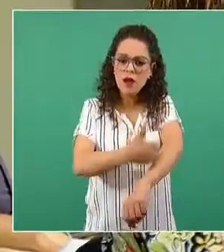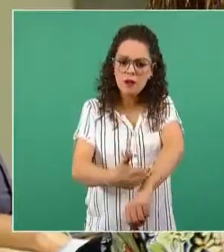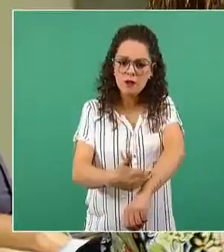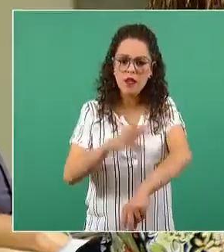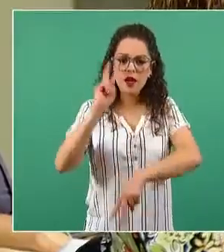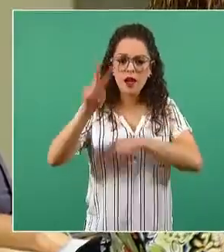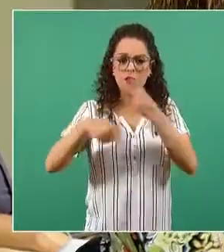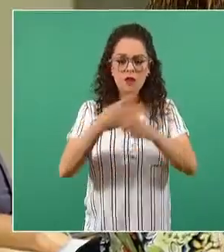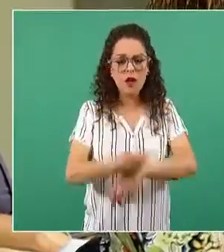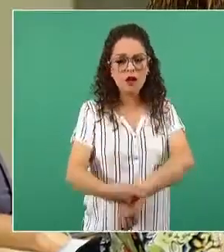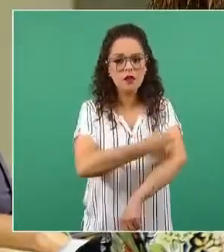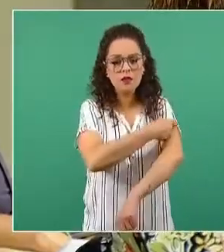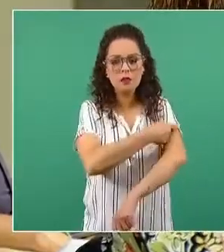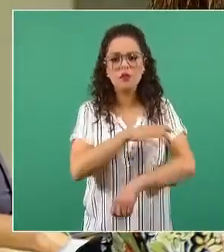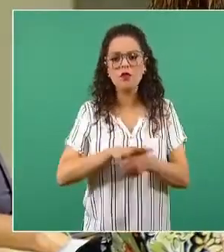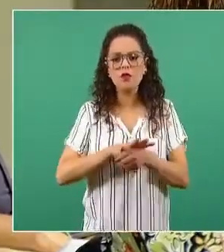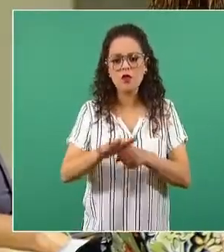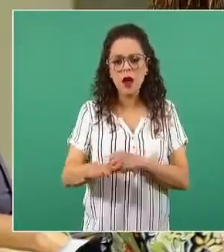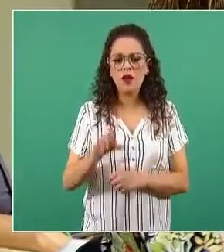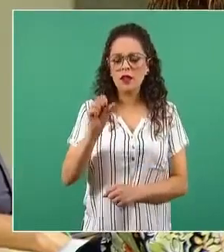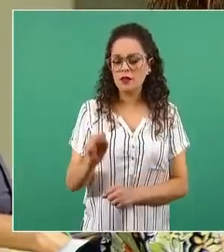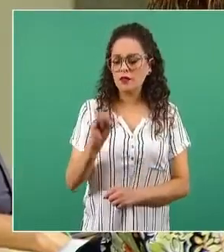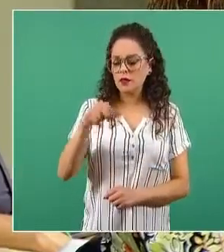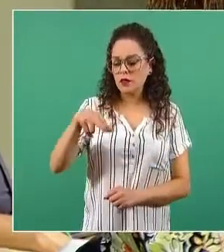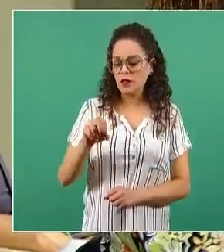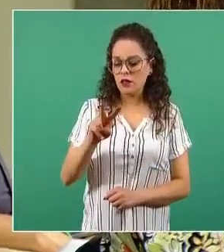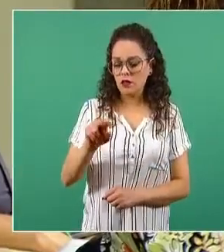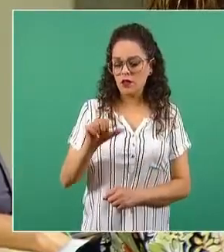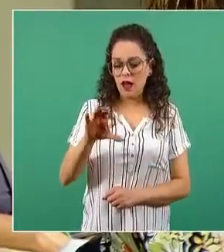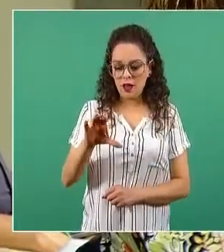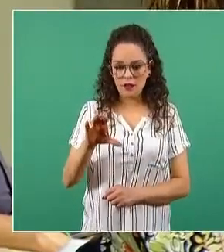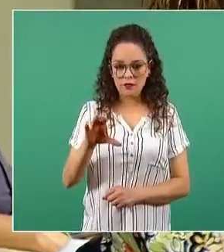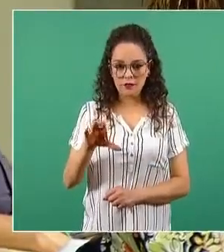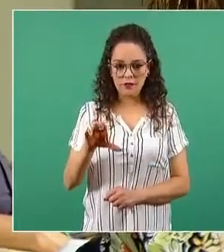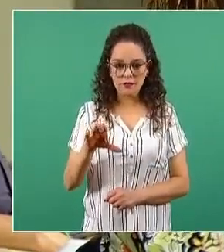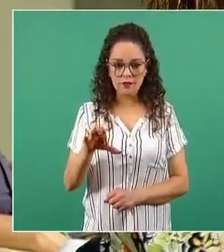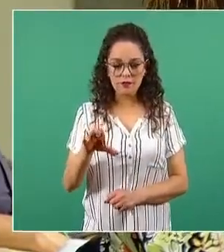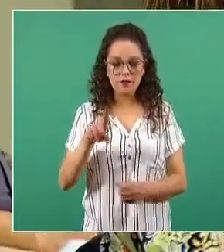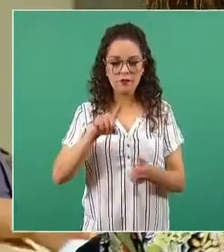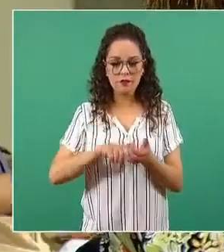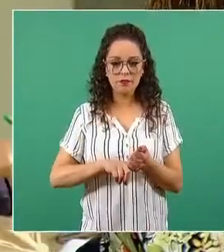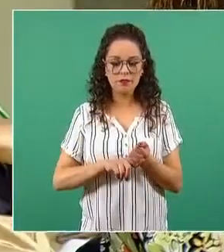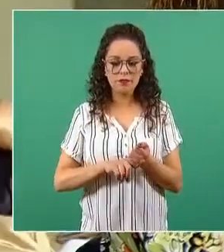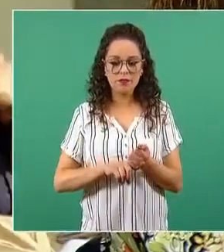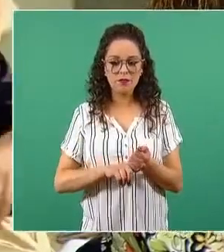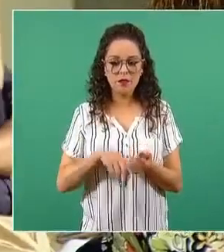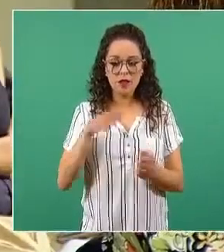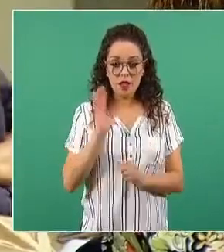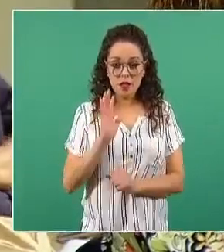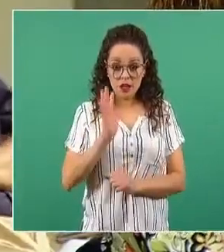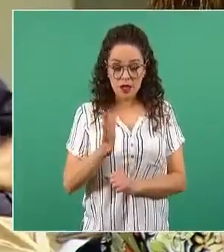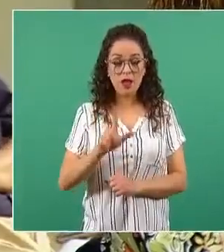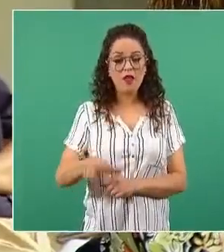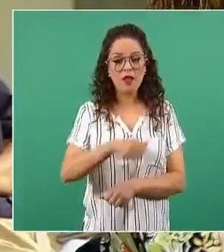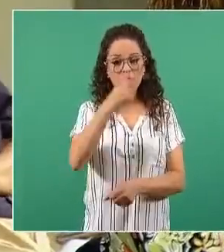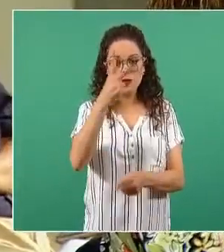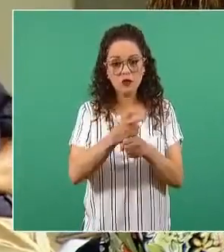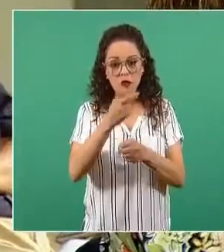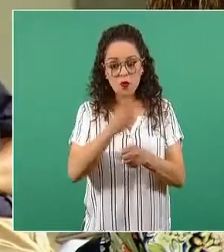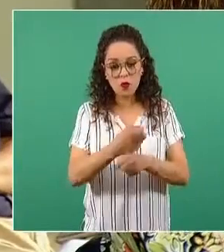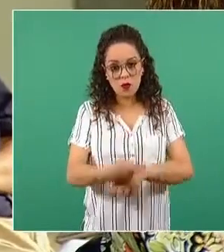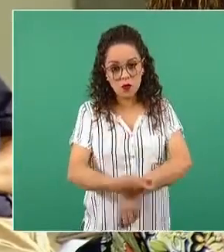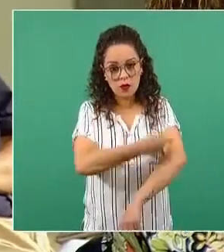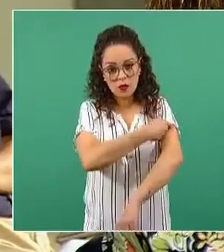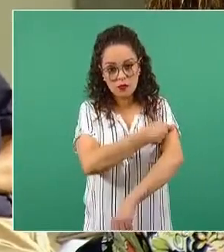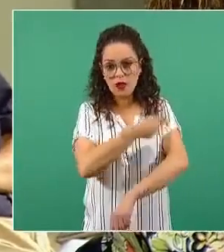la vacuna Sinovac, el esquema completo, y un mes después de haberse aplicado la segunda dosis, se